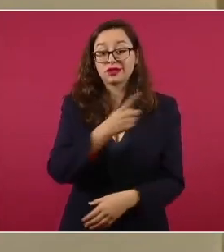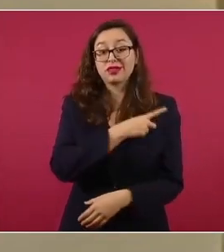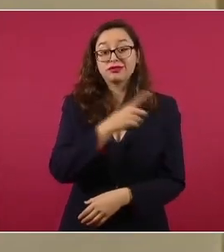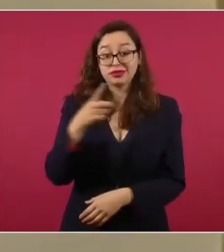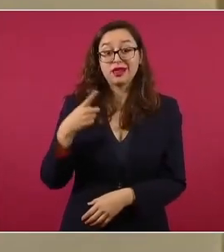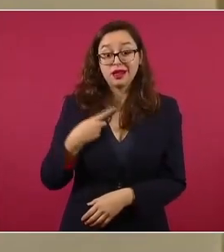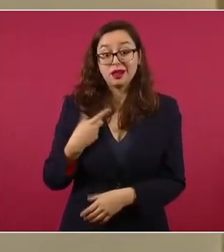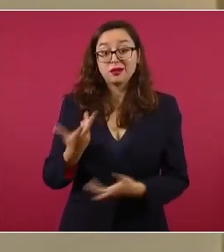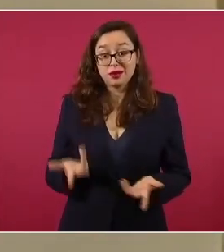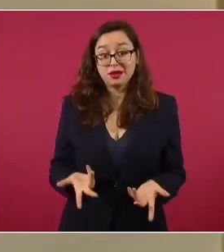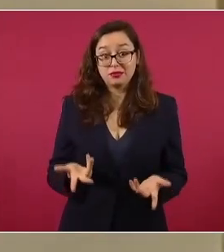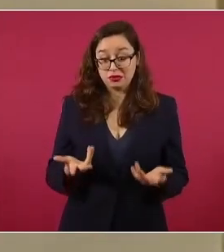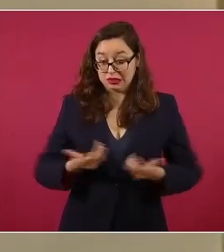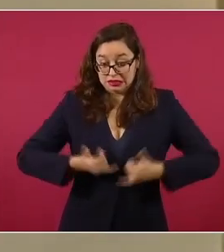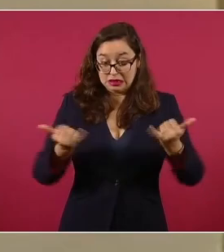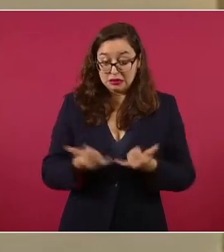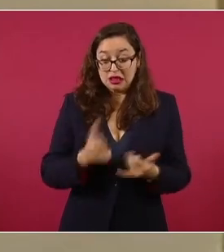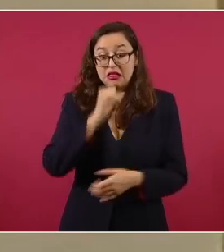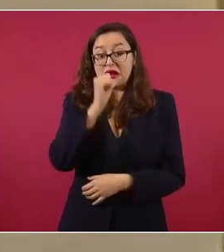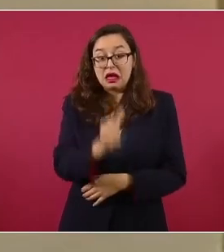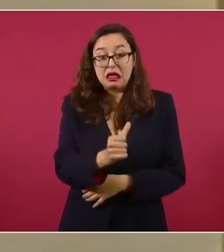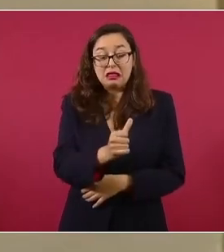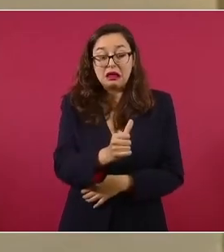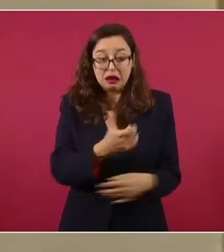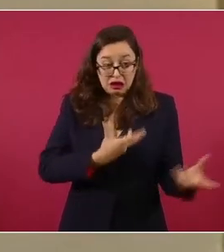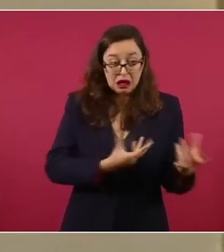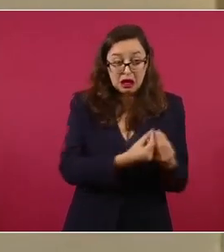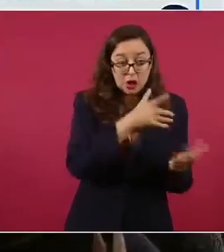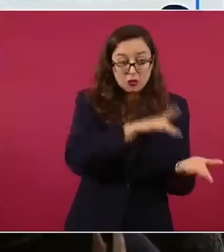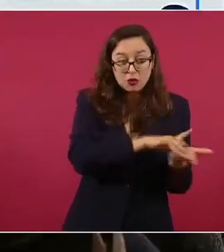es hasta una contradicción.